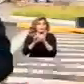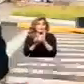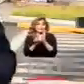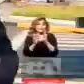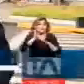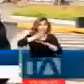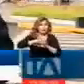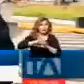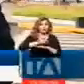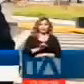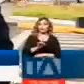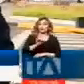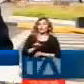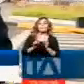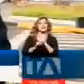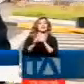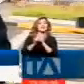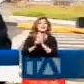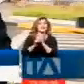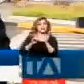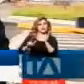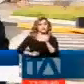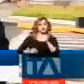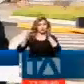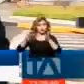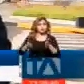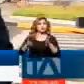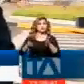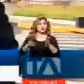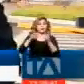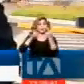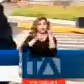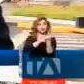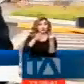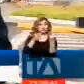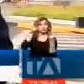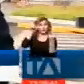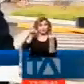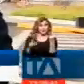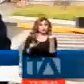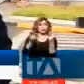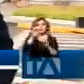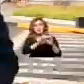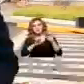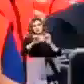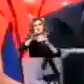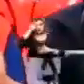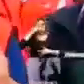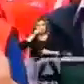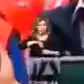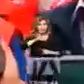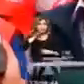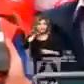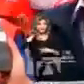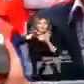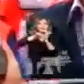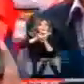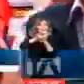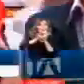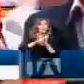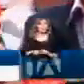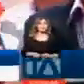y en medio del recorrido, la ministra de Salud confirmó que uno de los casos examinados dio negativo para coronavirus. El caso que